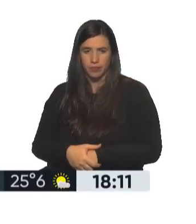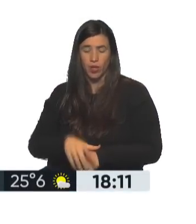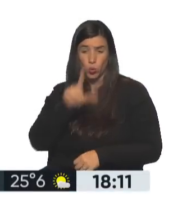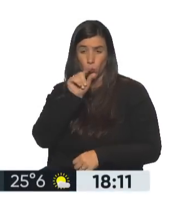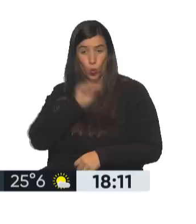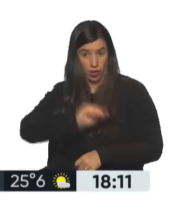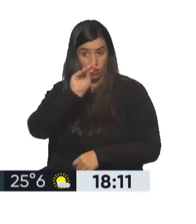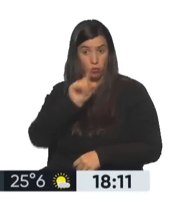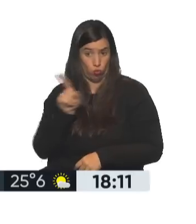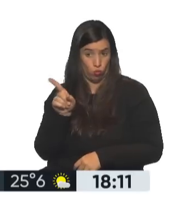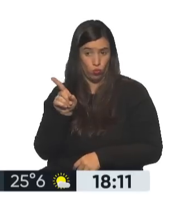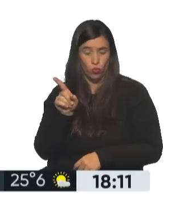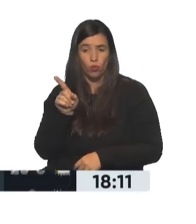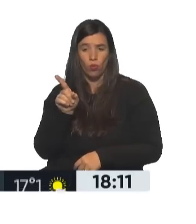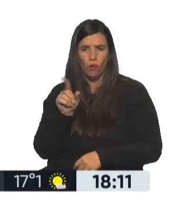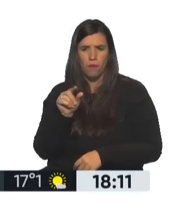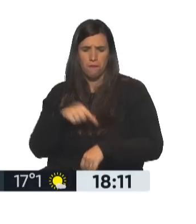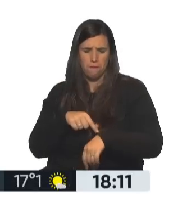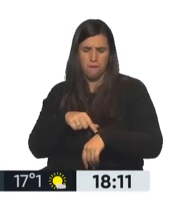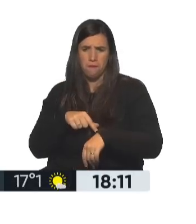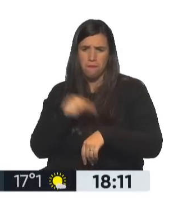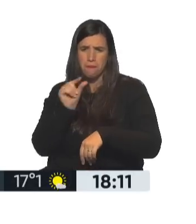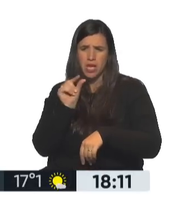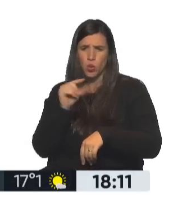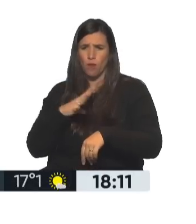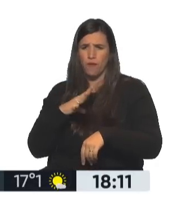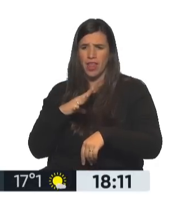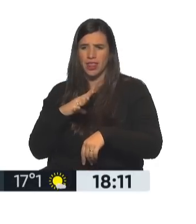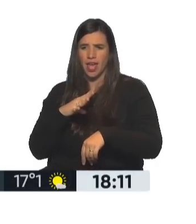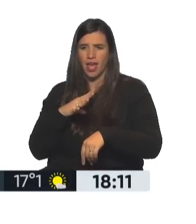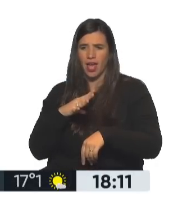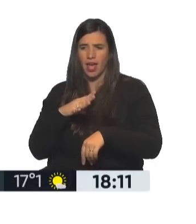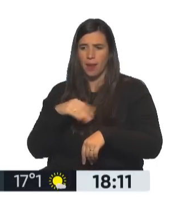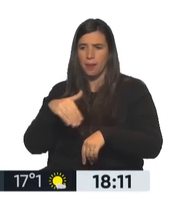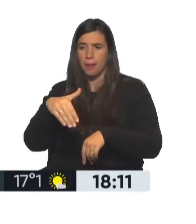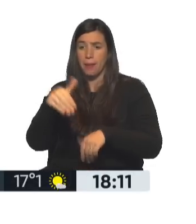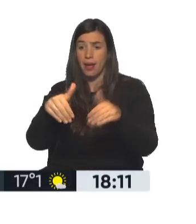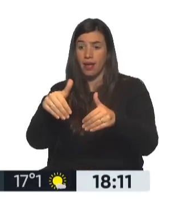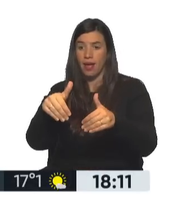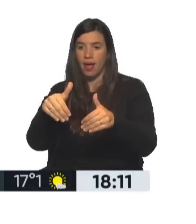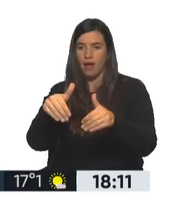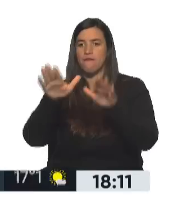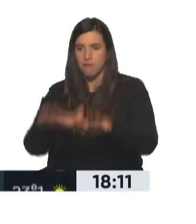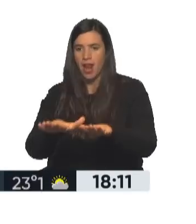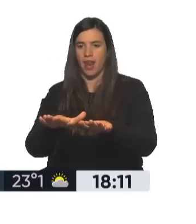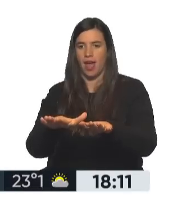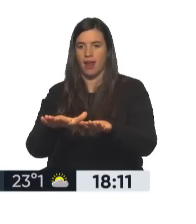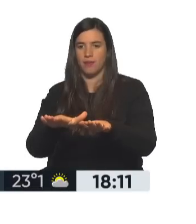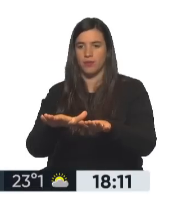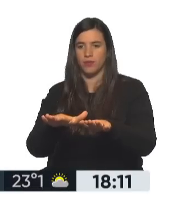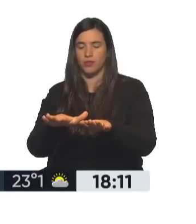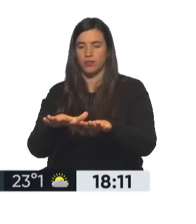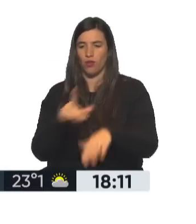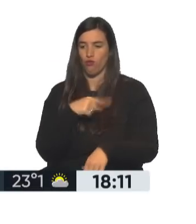Tuiteó: a minutos de conocerse la noticia, les frenamos las reelecciones. Les